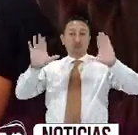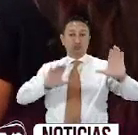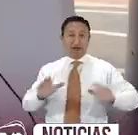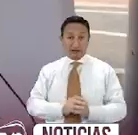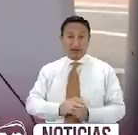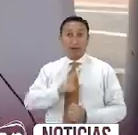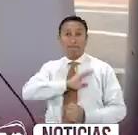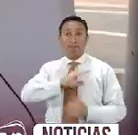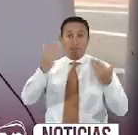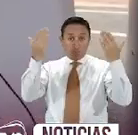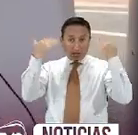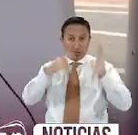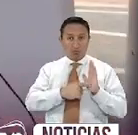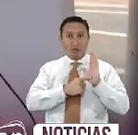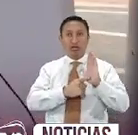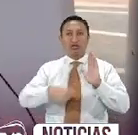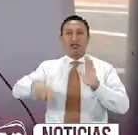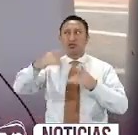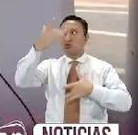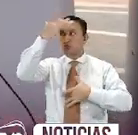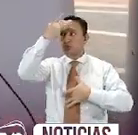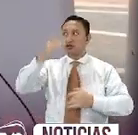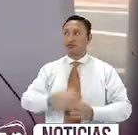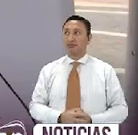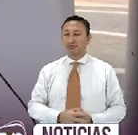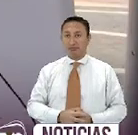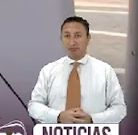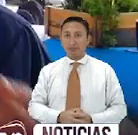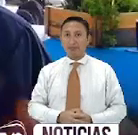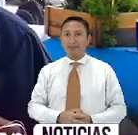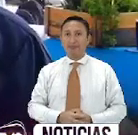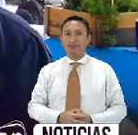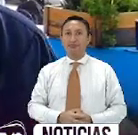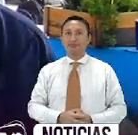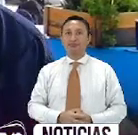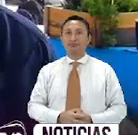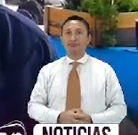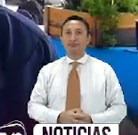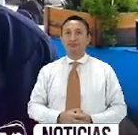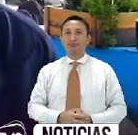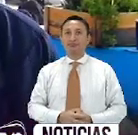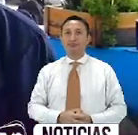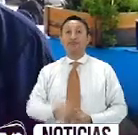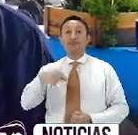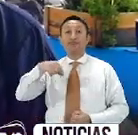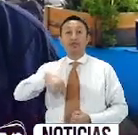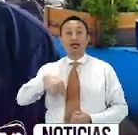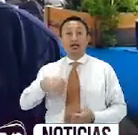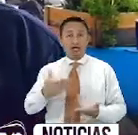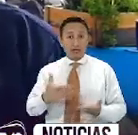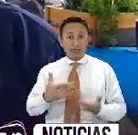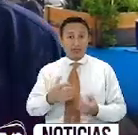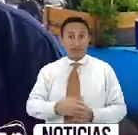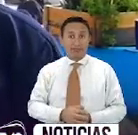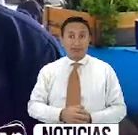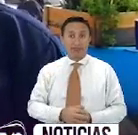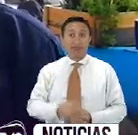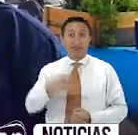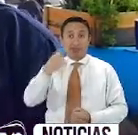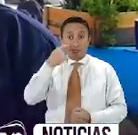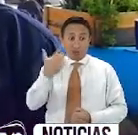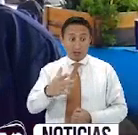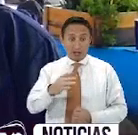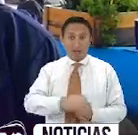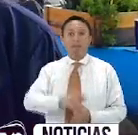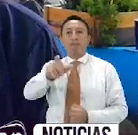dio a conocer más sobre esta enfermedad. Tenemos el eco, donde se está haciendo ecos para detectar. Una vez que se detecte, si es que sale